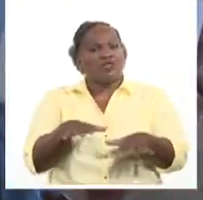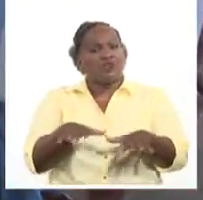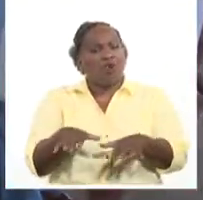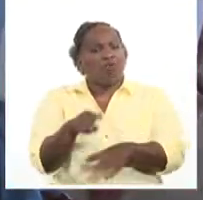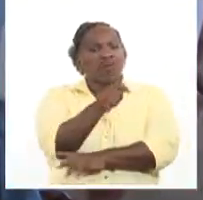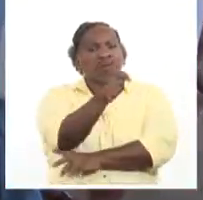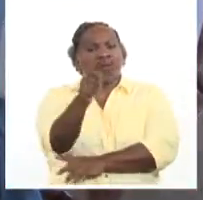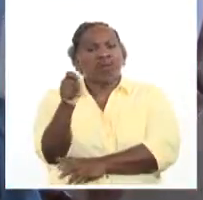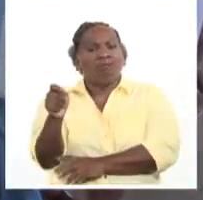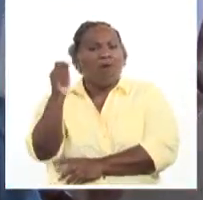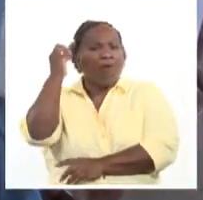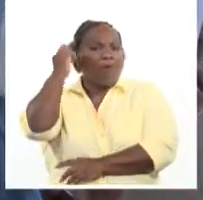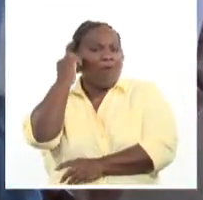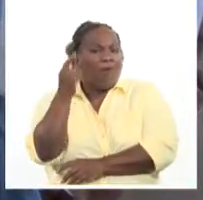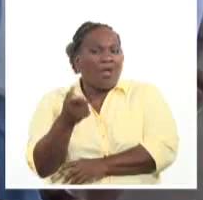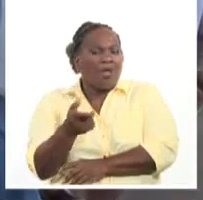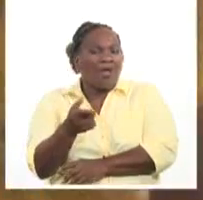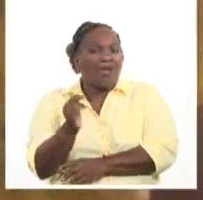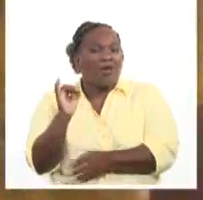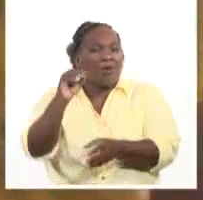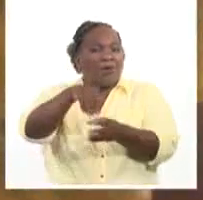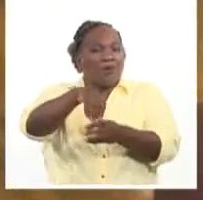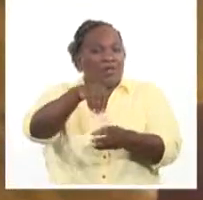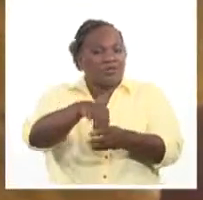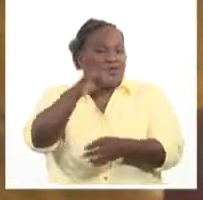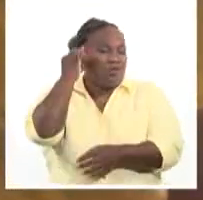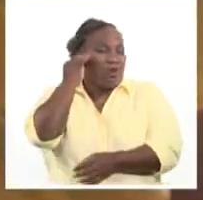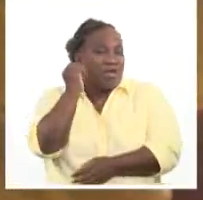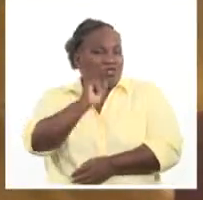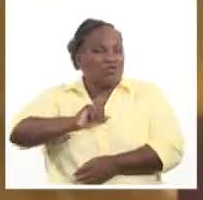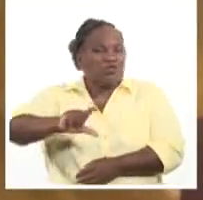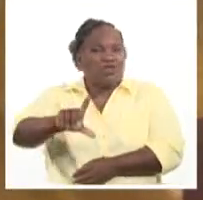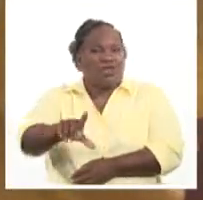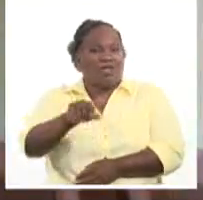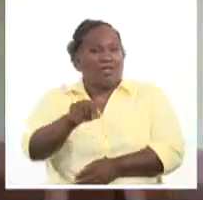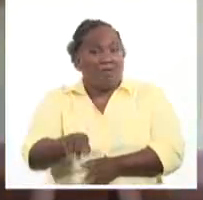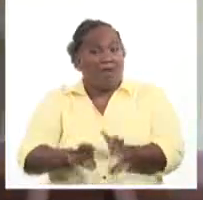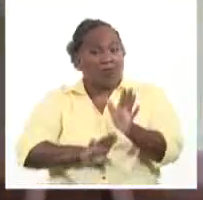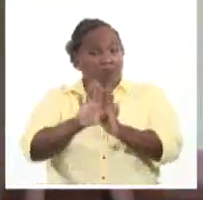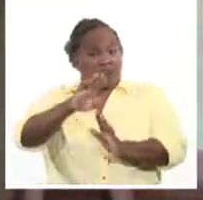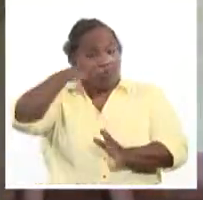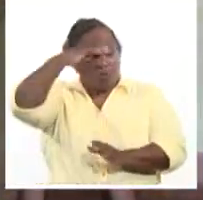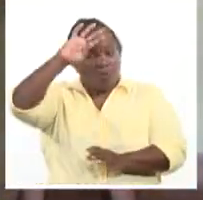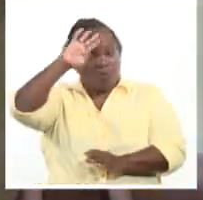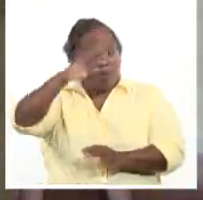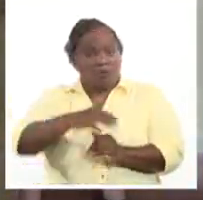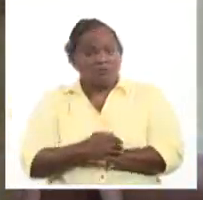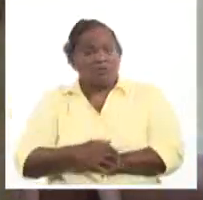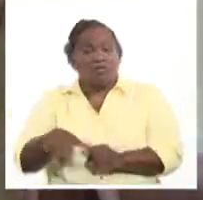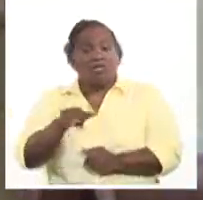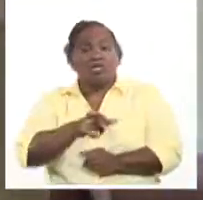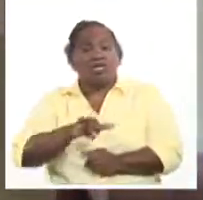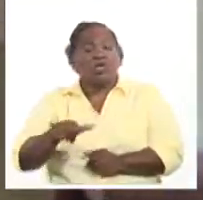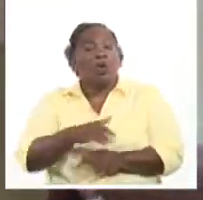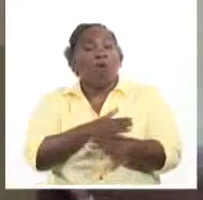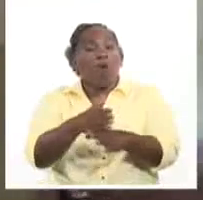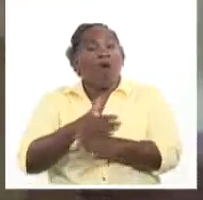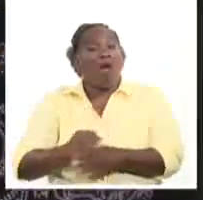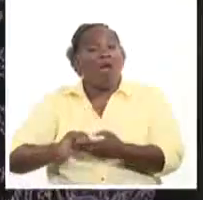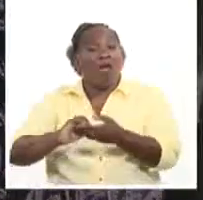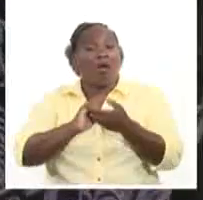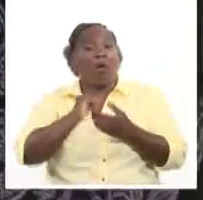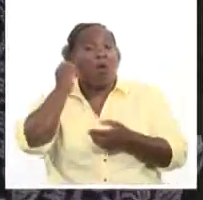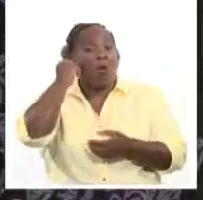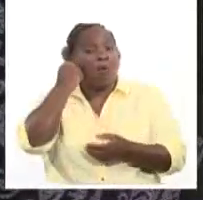generaciones e incorporación de la mujer a la sociedad, desarrollo del país y defensa de la patria. Asimismo, varias compañeras resultaron